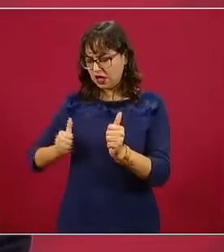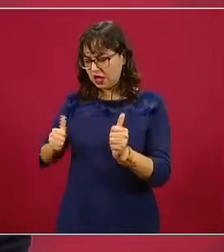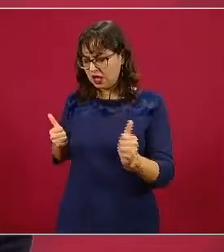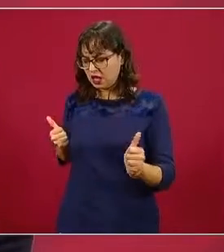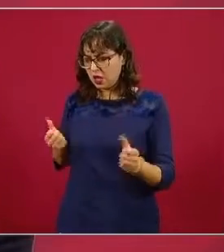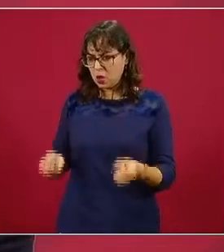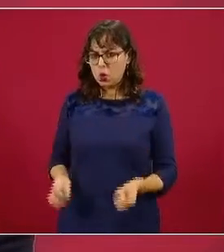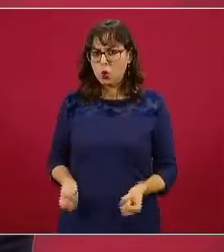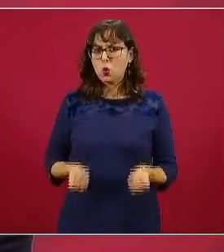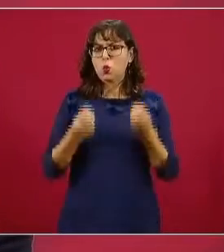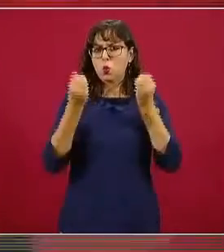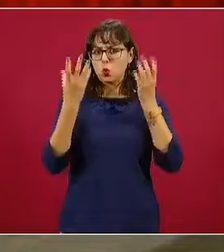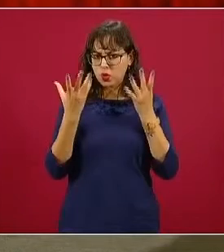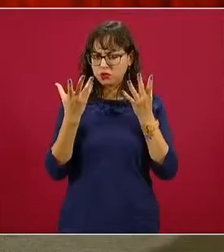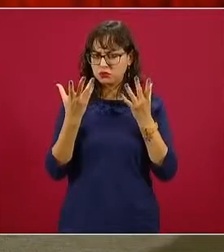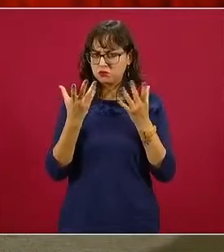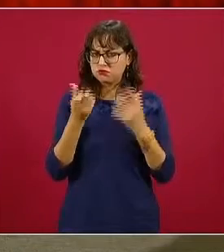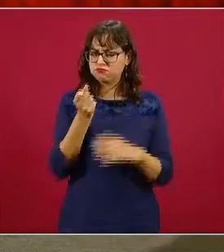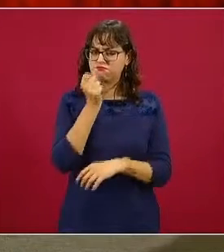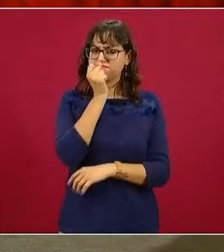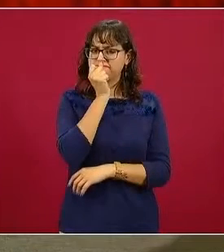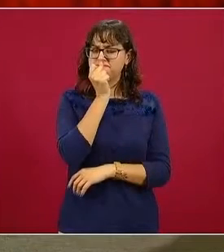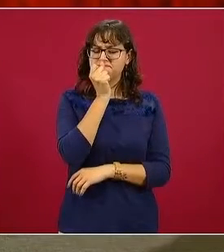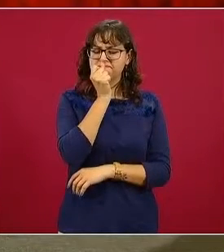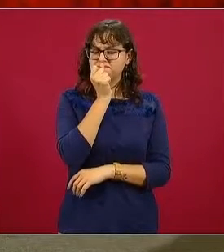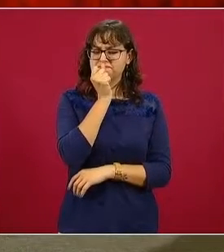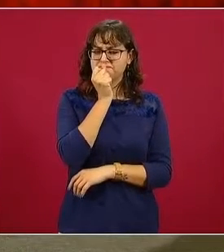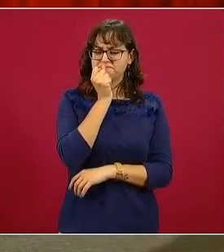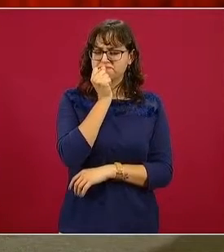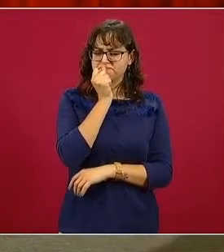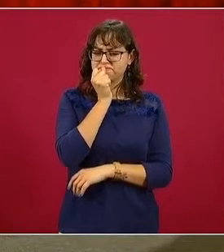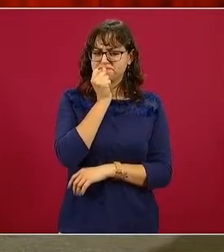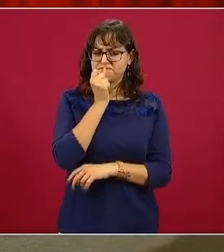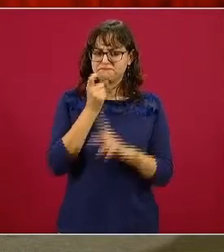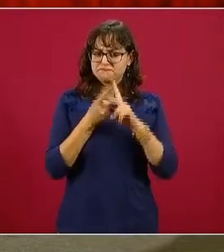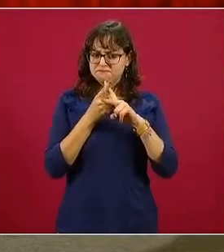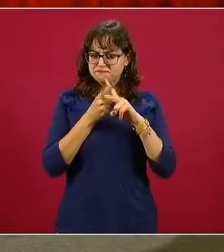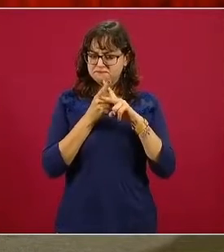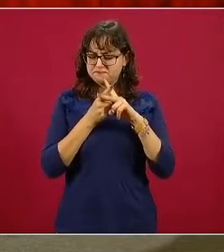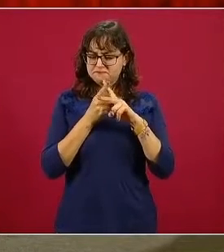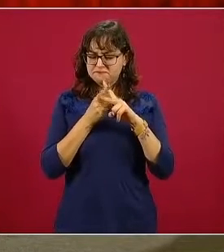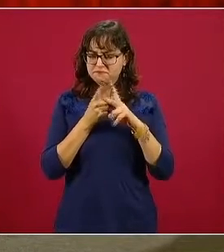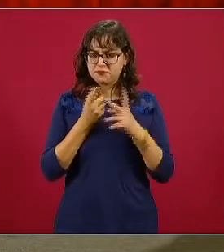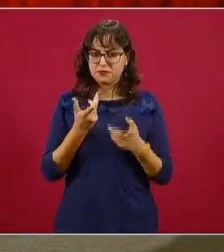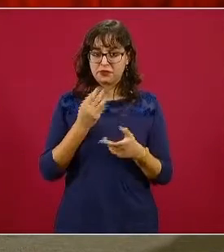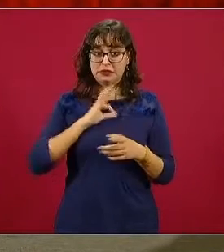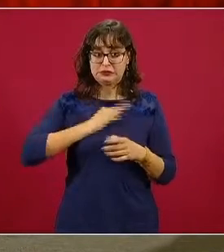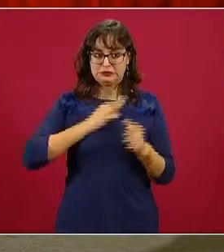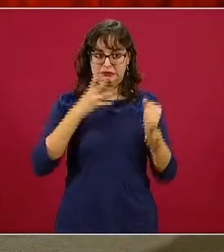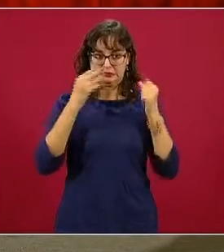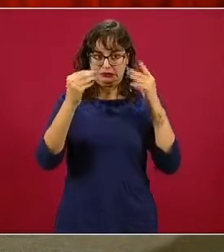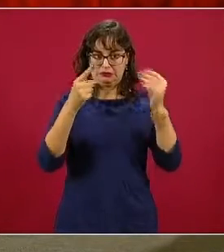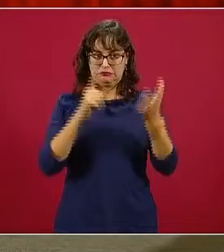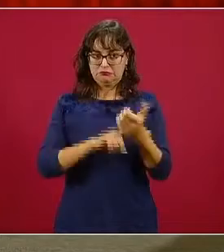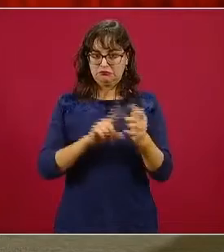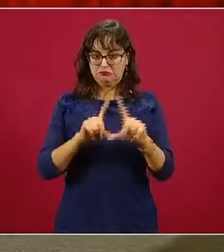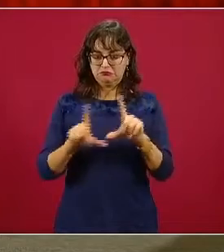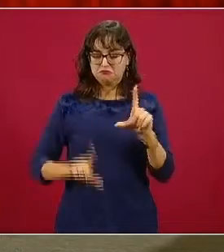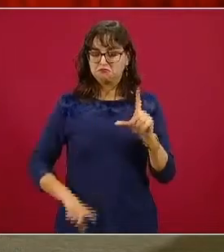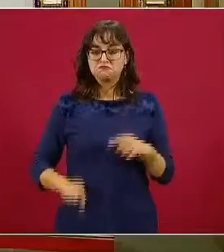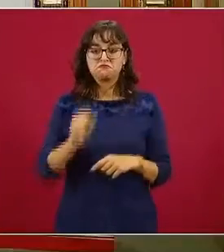3, salud y bienestar, pudieran estar afectados por la pandemia de COVID en el caso mexicano.